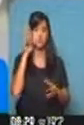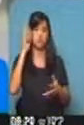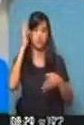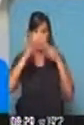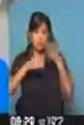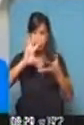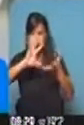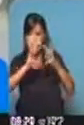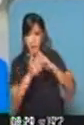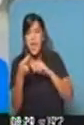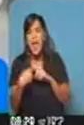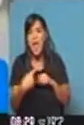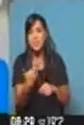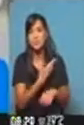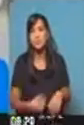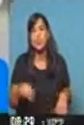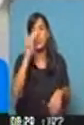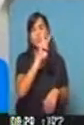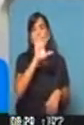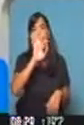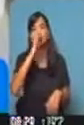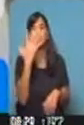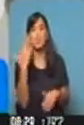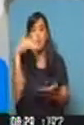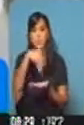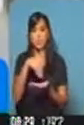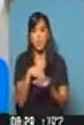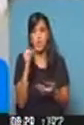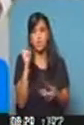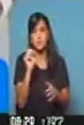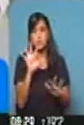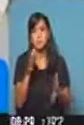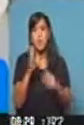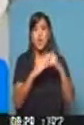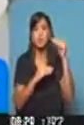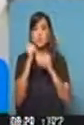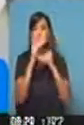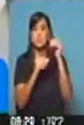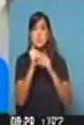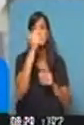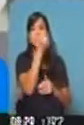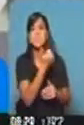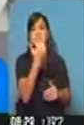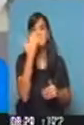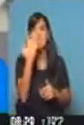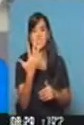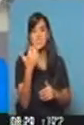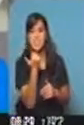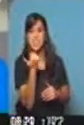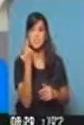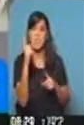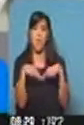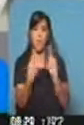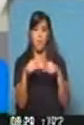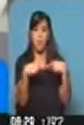con un gasto estatal de unos 205 millones de pesos que equivale a la construcción de unas 66 aulas nuevas de